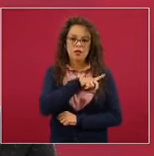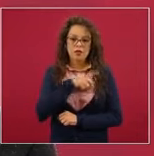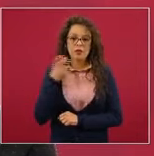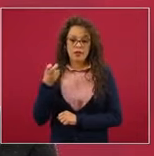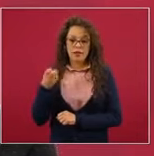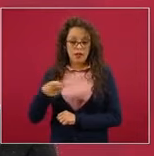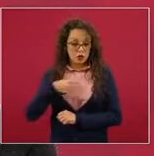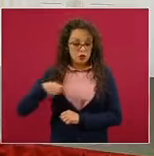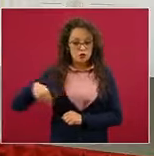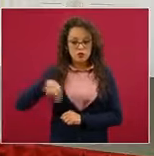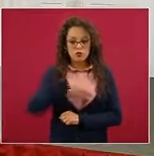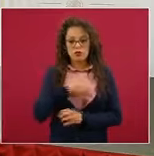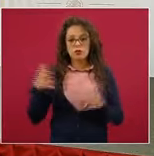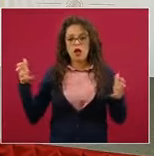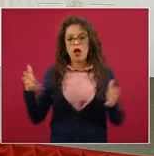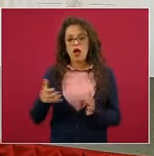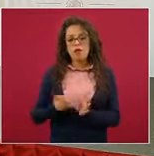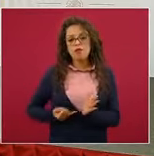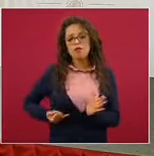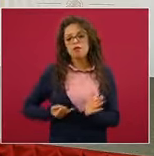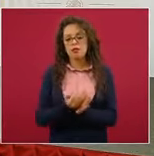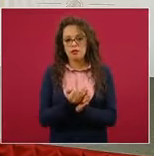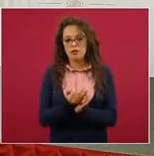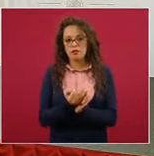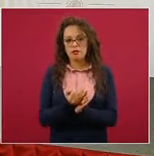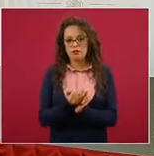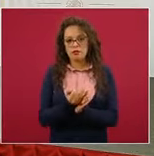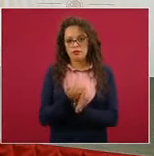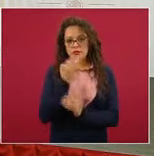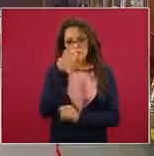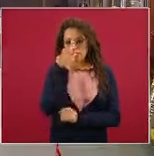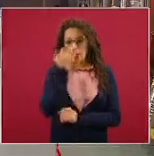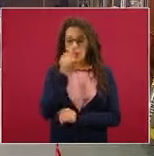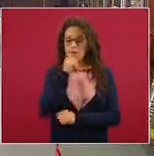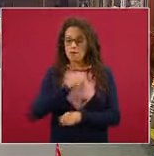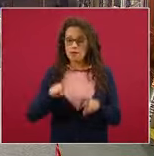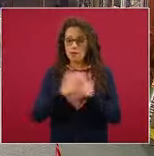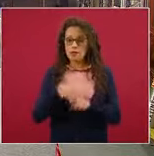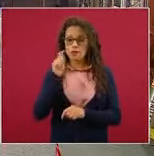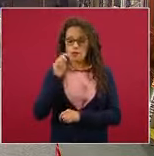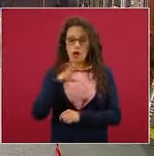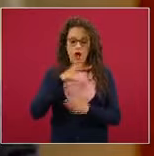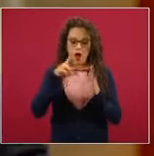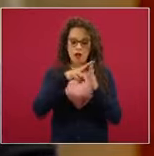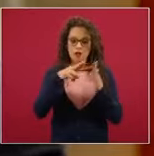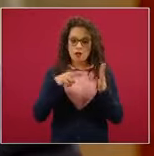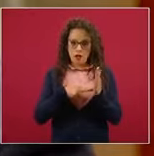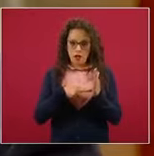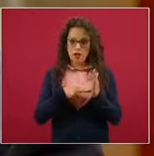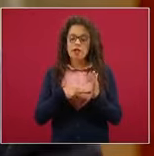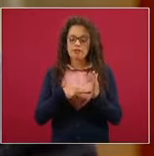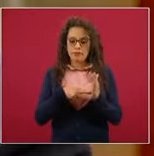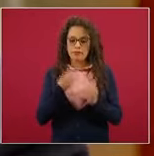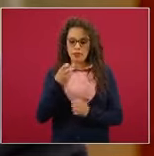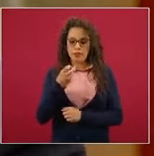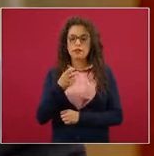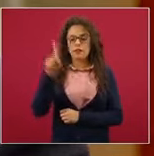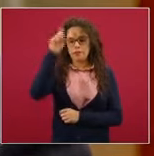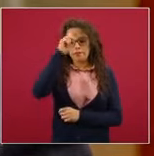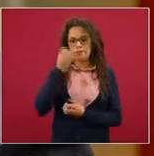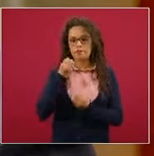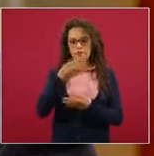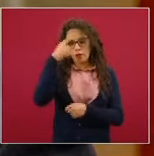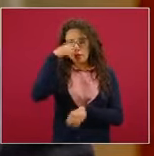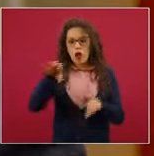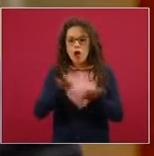las decisiones tal como nos corresponde también por las distintas disposiciones reglamentarias, las recomendaciones para la conducción de la